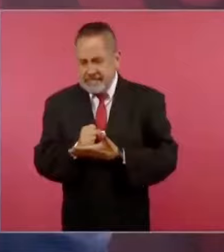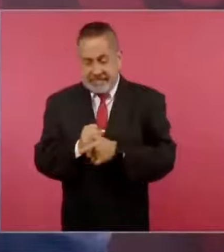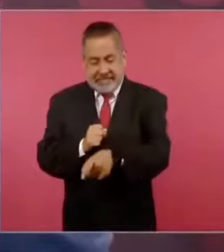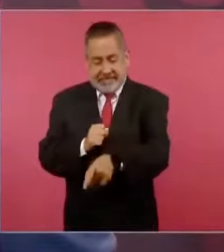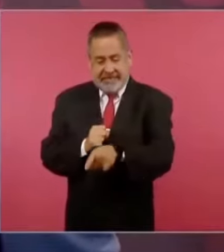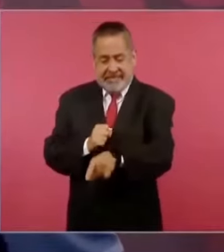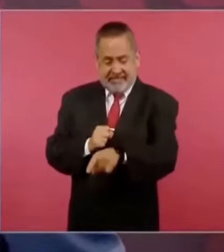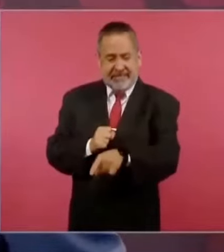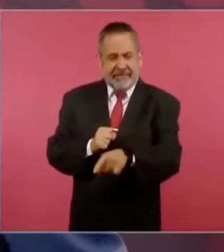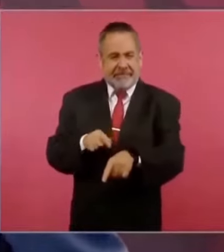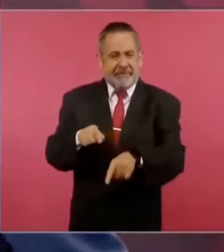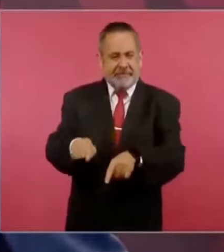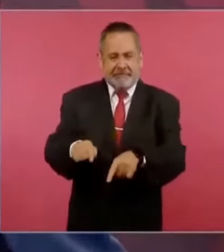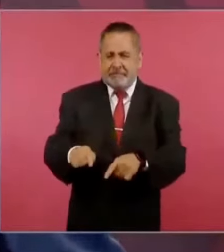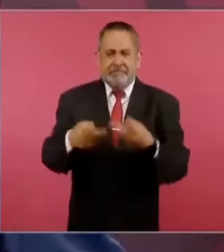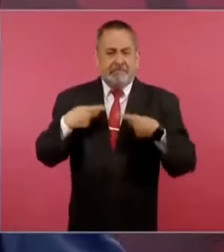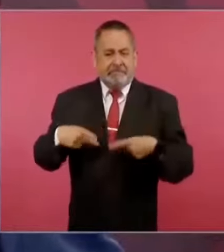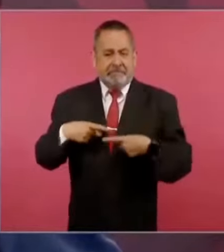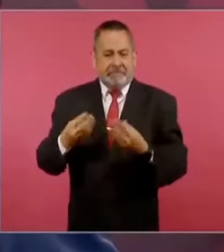donde había